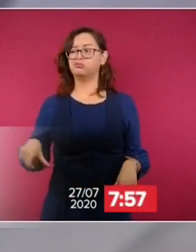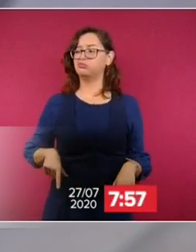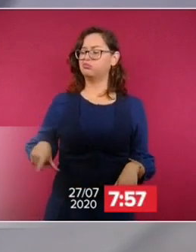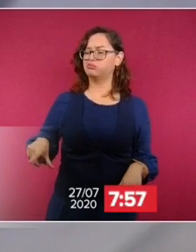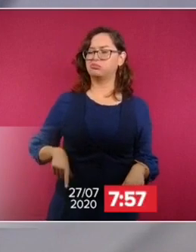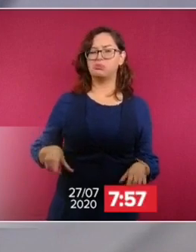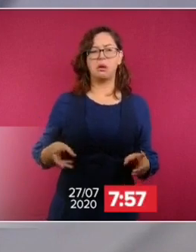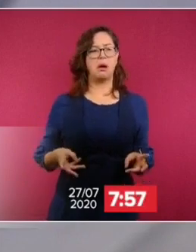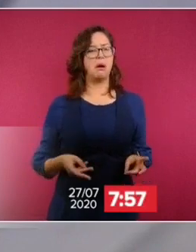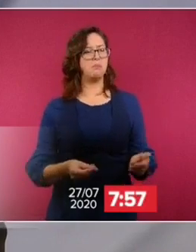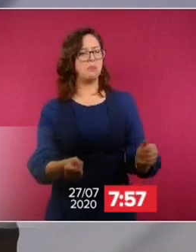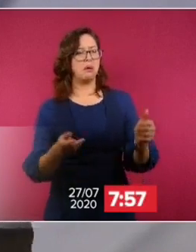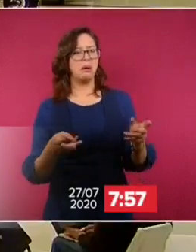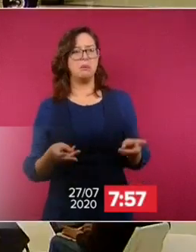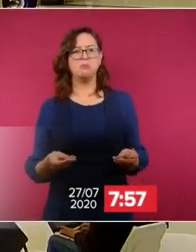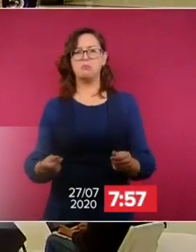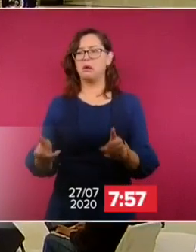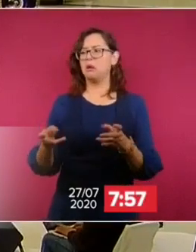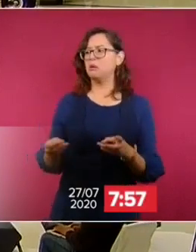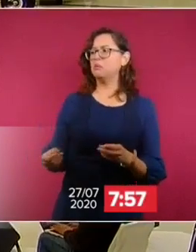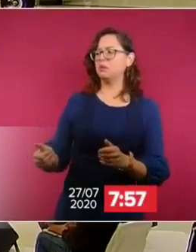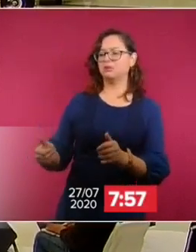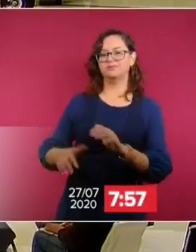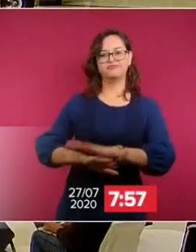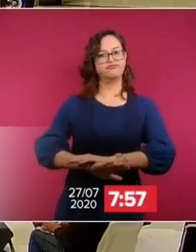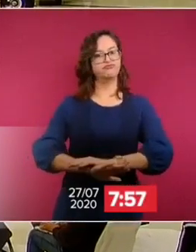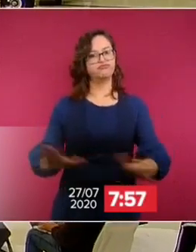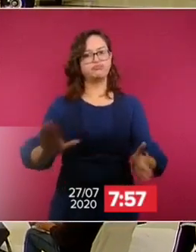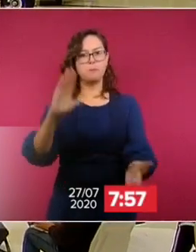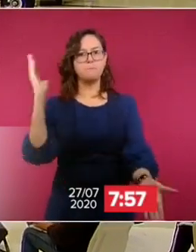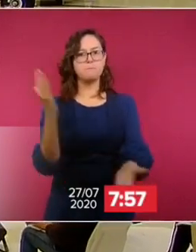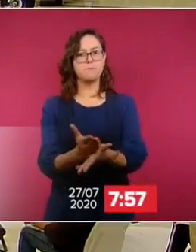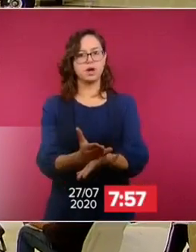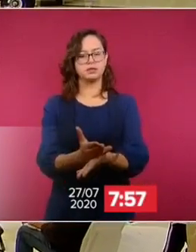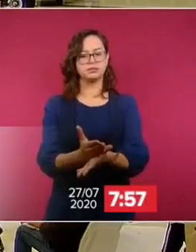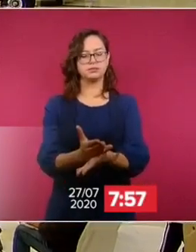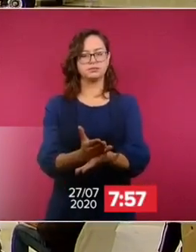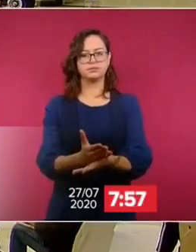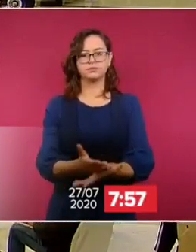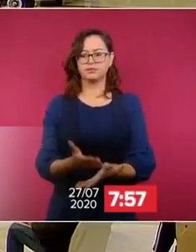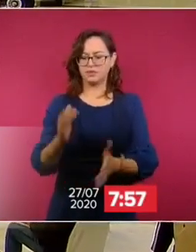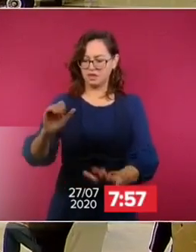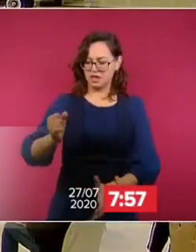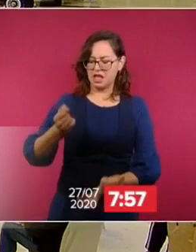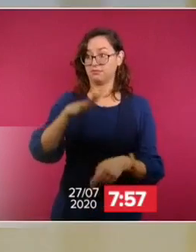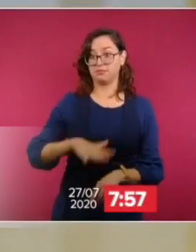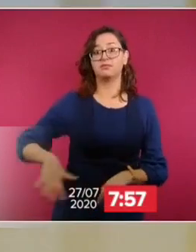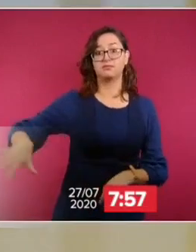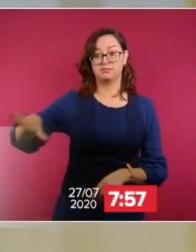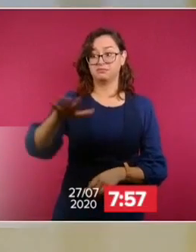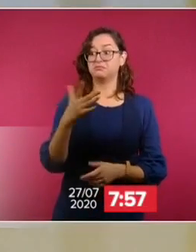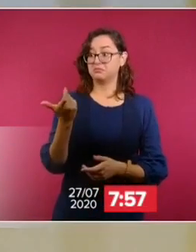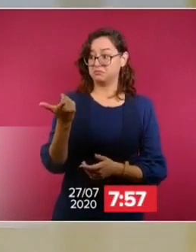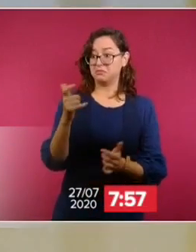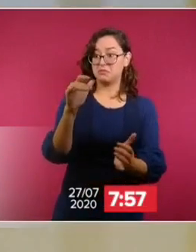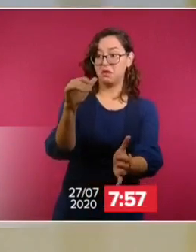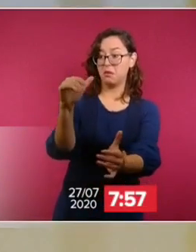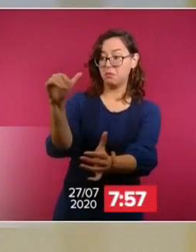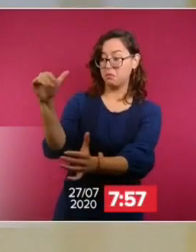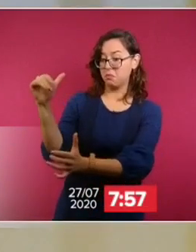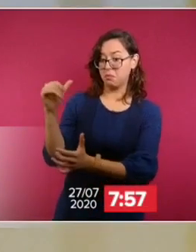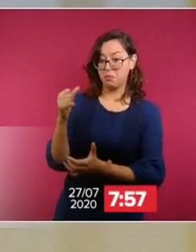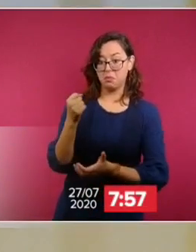el derroche, los gastos superfluos. El presupuesto es dinero del pueblo y se va